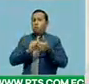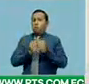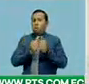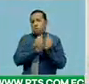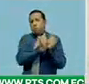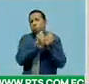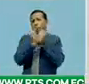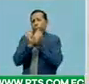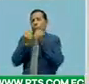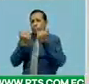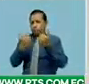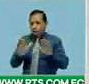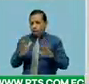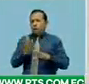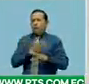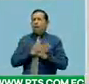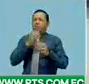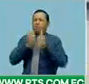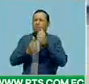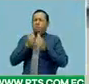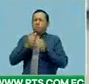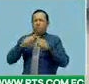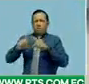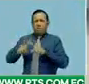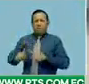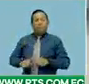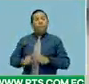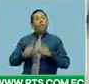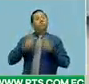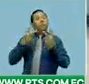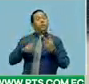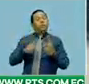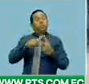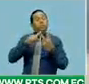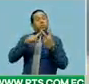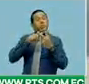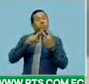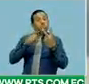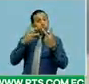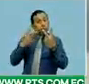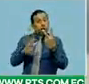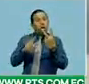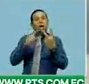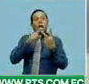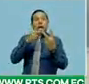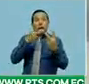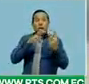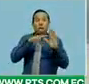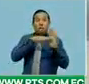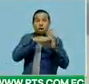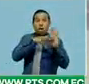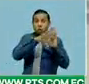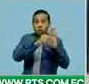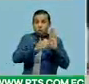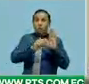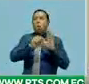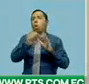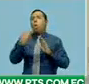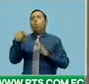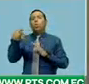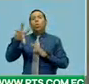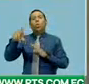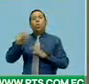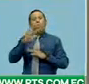antecedentes policiales por diversos hechos. Incluso se los estaría vinculando a un robo de